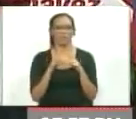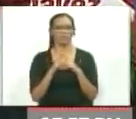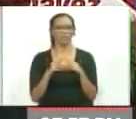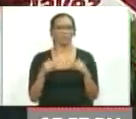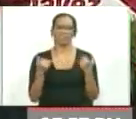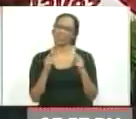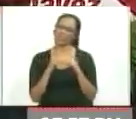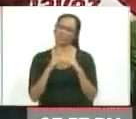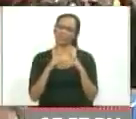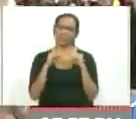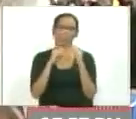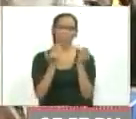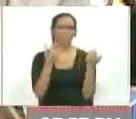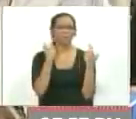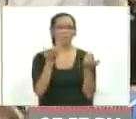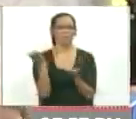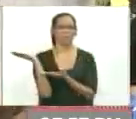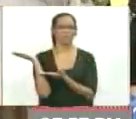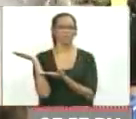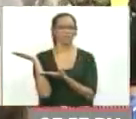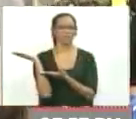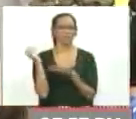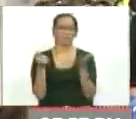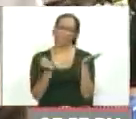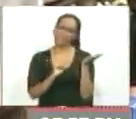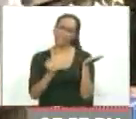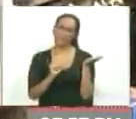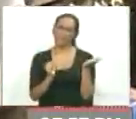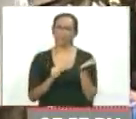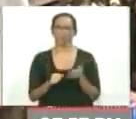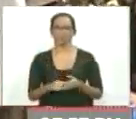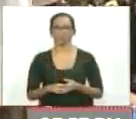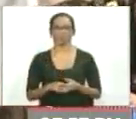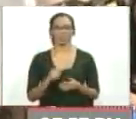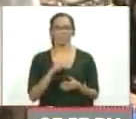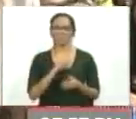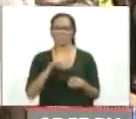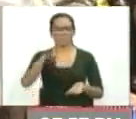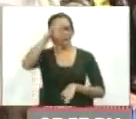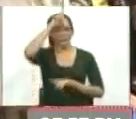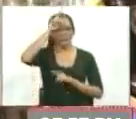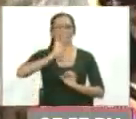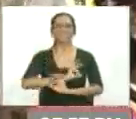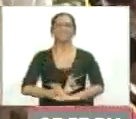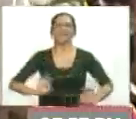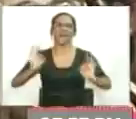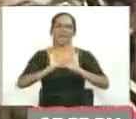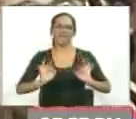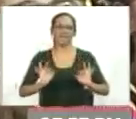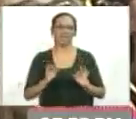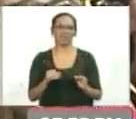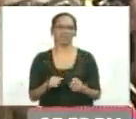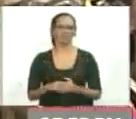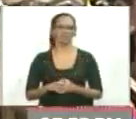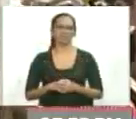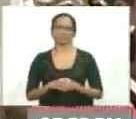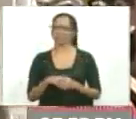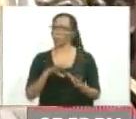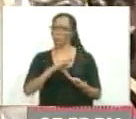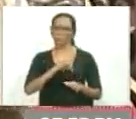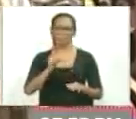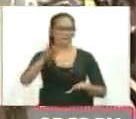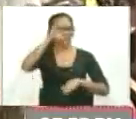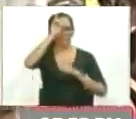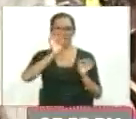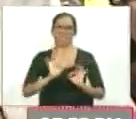todo el mundo. Aquí está, mírenla, véanla. Está aquí en el mazo. Y no se arrepiente de nada. No se arrepiente de nada.